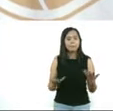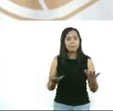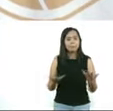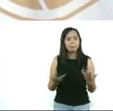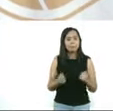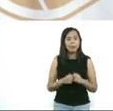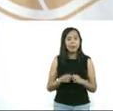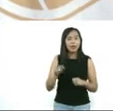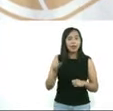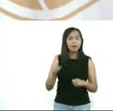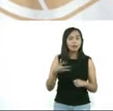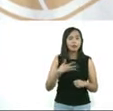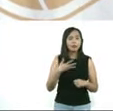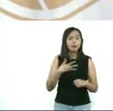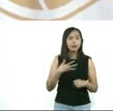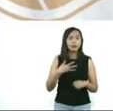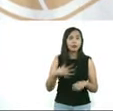es una empresa pública.